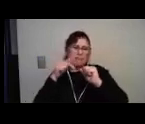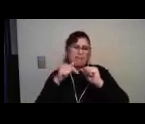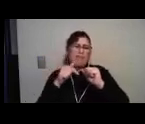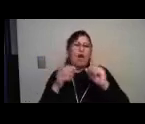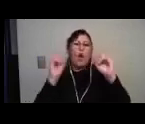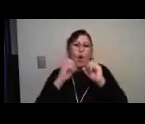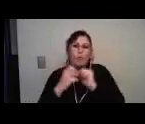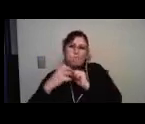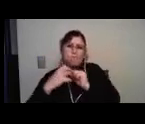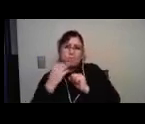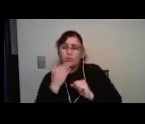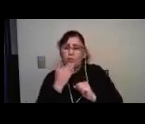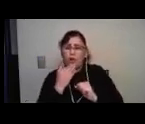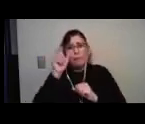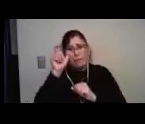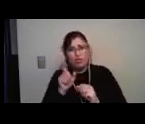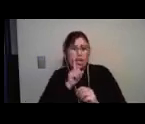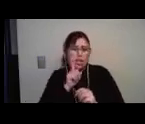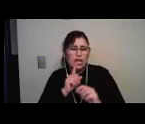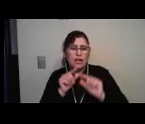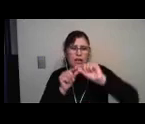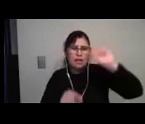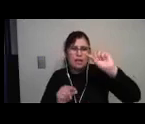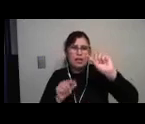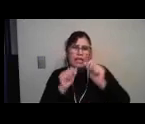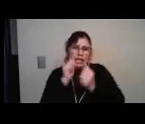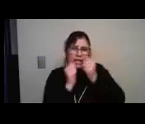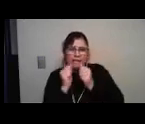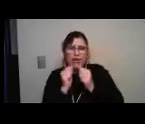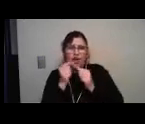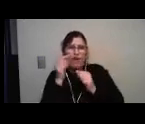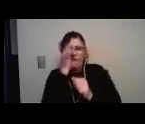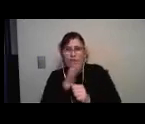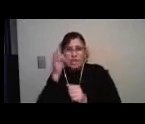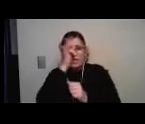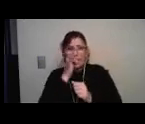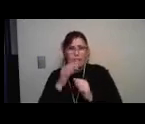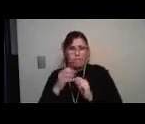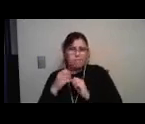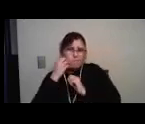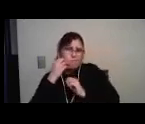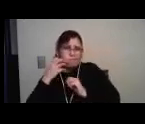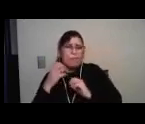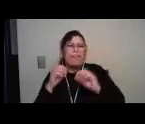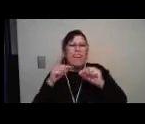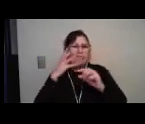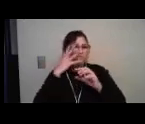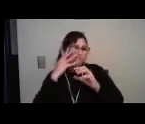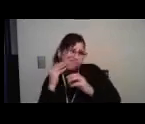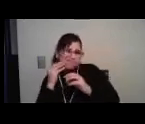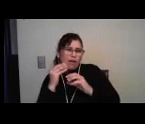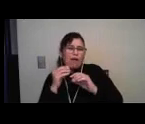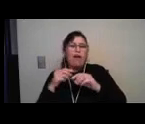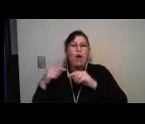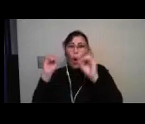Tumores que presionan el nervio facial, ¿ya? Puede producirse una parálisis facial de forma congénita,